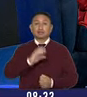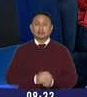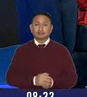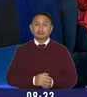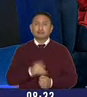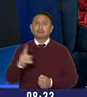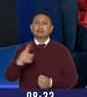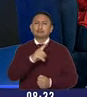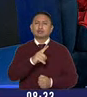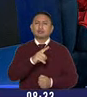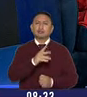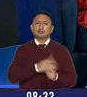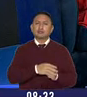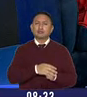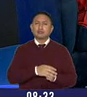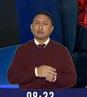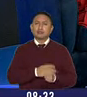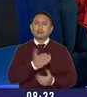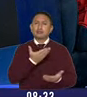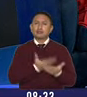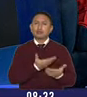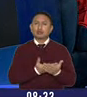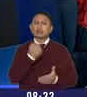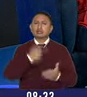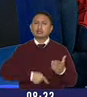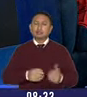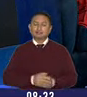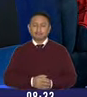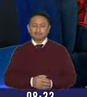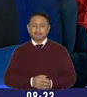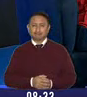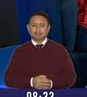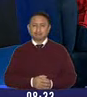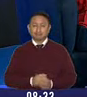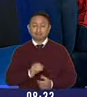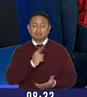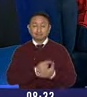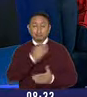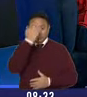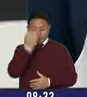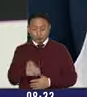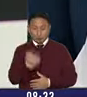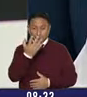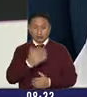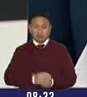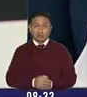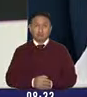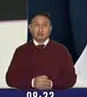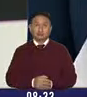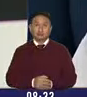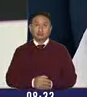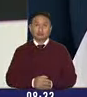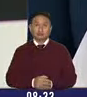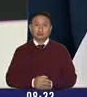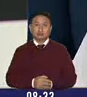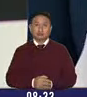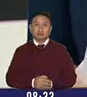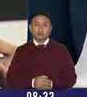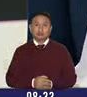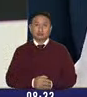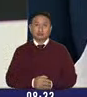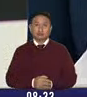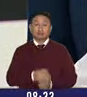le propone Guillermo Churuchumbi a los pichinchanos? Bienvenido. Sí, buenos días. Sinayata Tuku y Masikunama, Shuna Paita